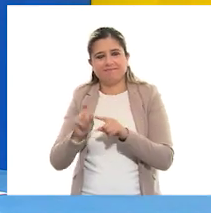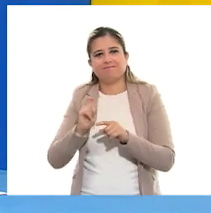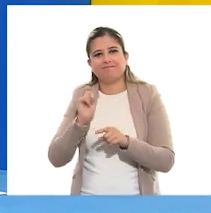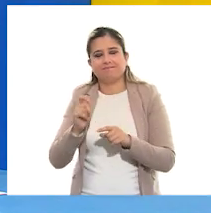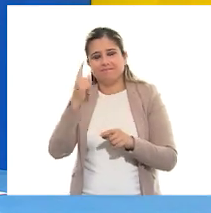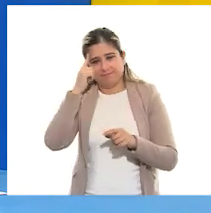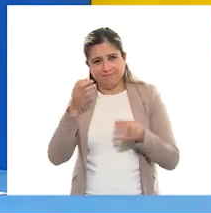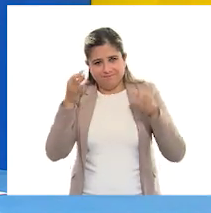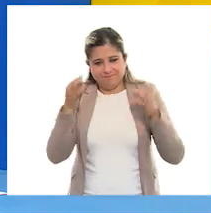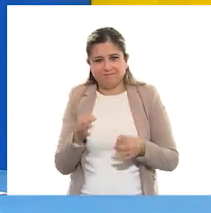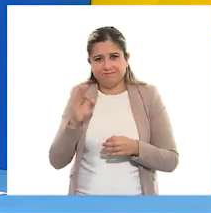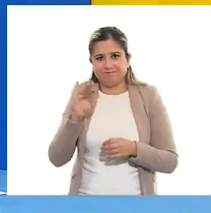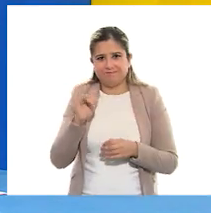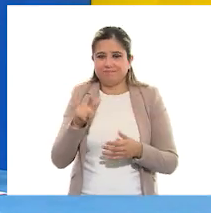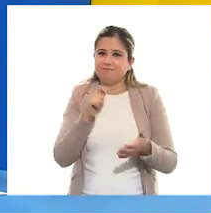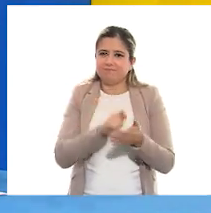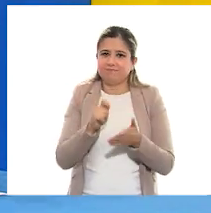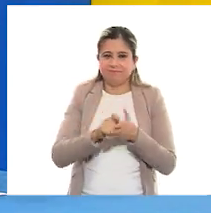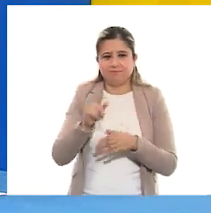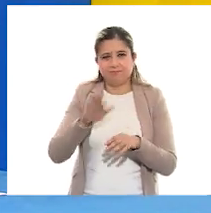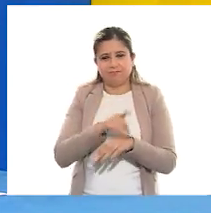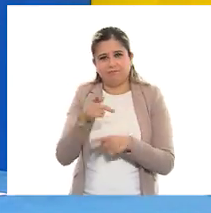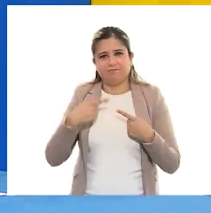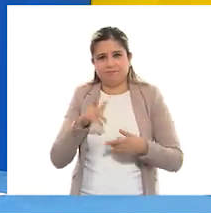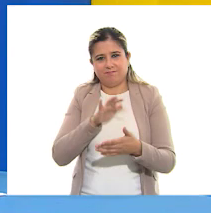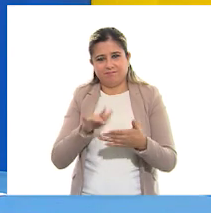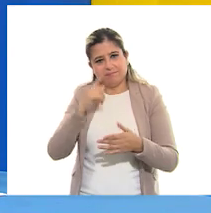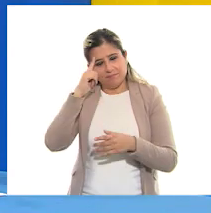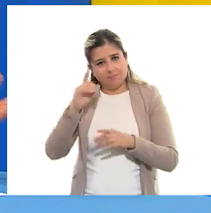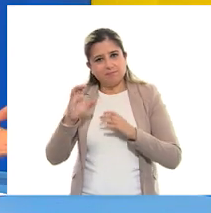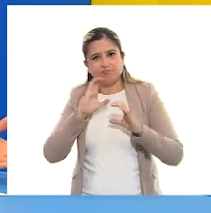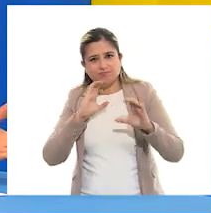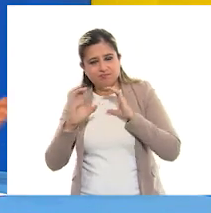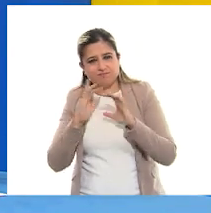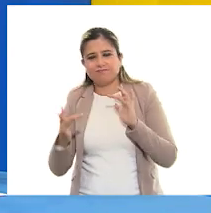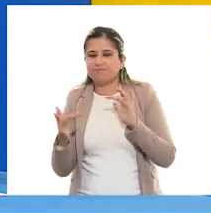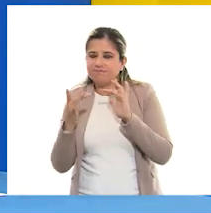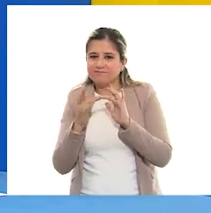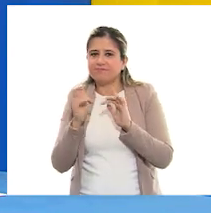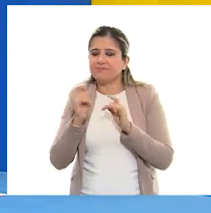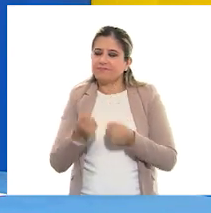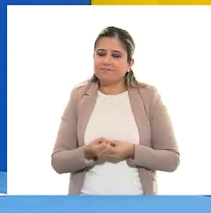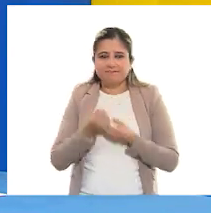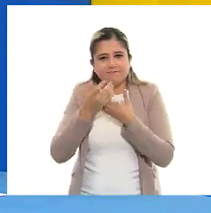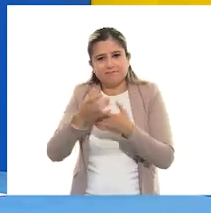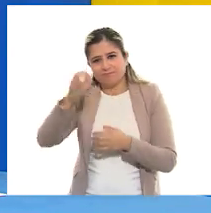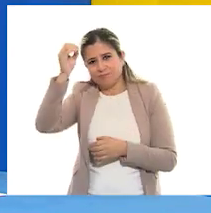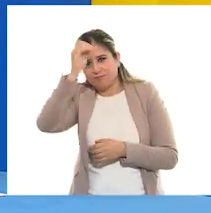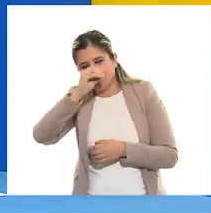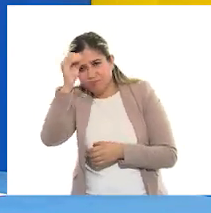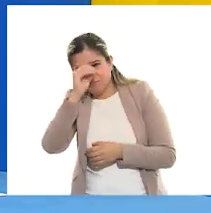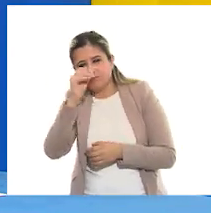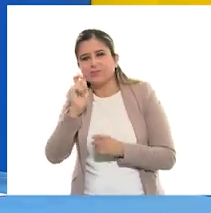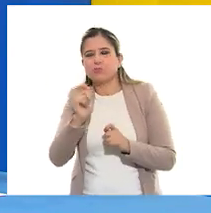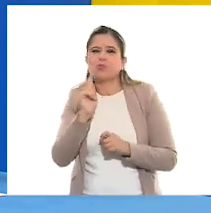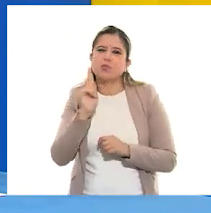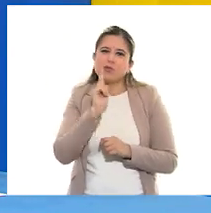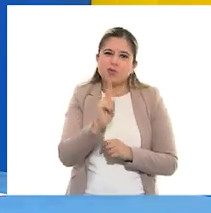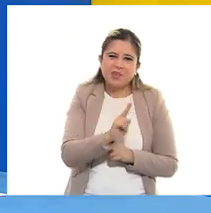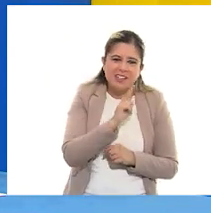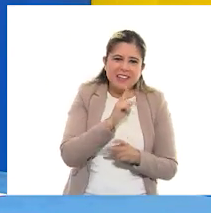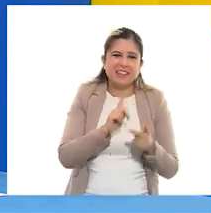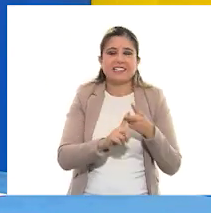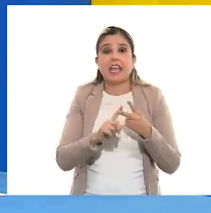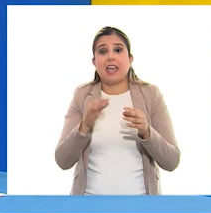carácter formal, escritos por los lectores para comunicar un hecho o expresar su opinión sobre alguna noticia,